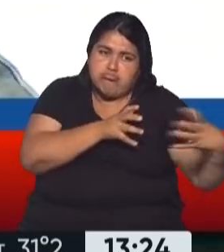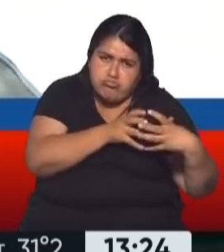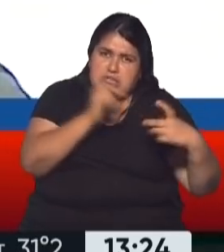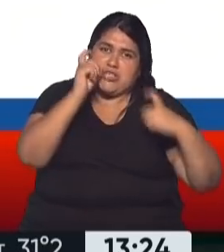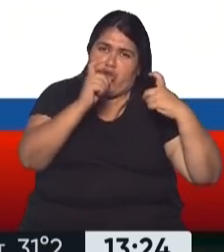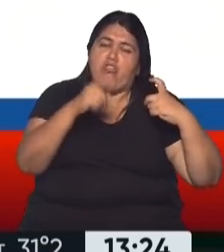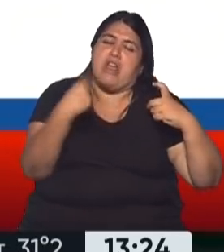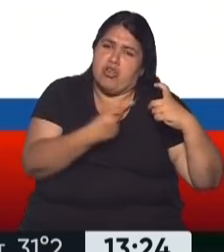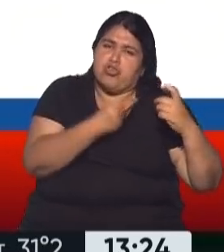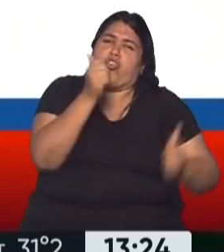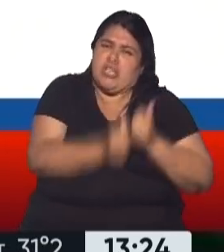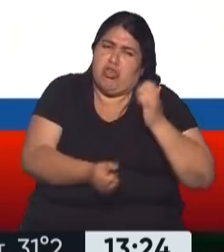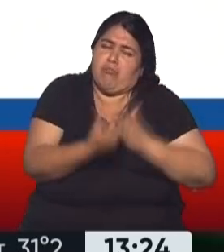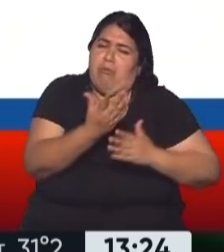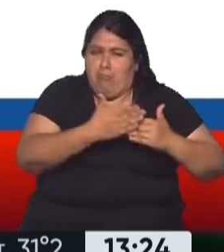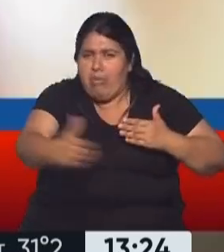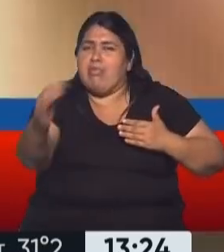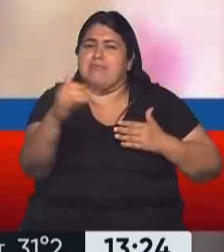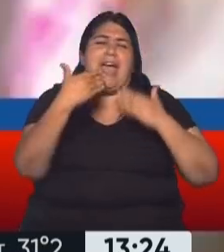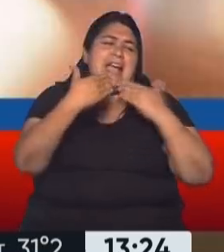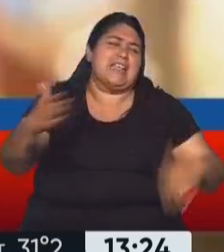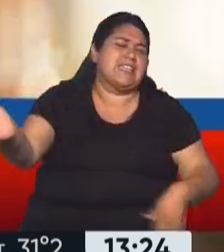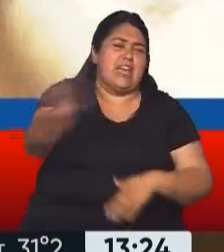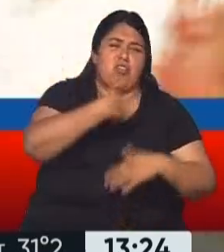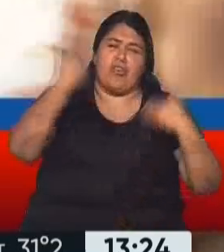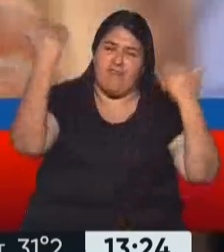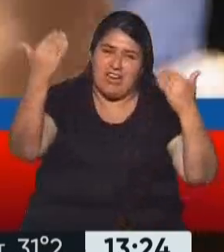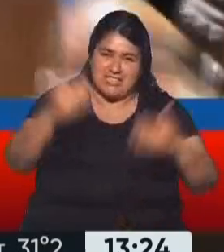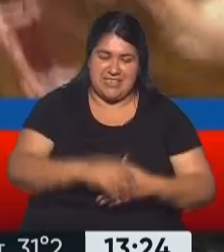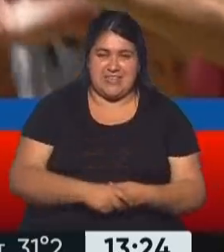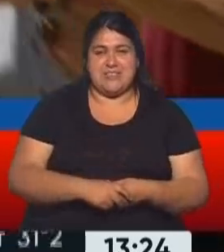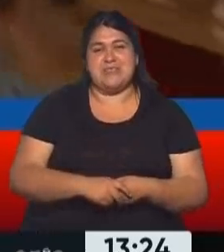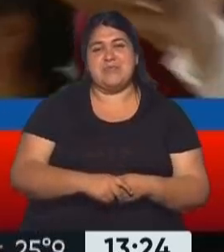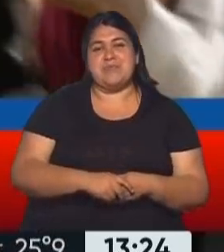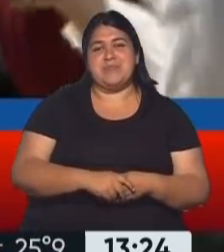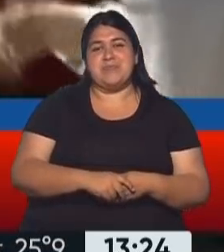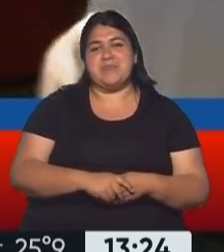Hagamos historia, compañeros. Gracias a todos y todas. Felicitaciones, Máximo.